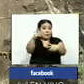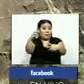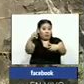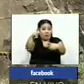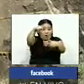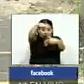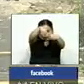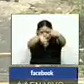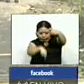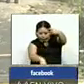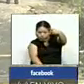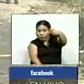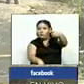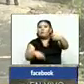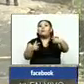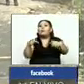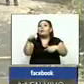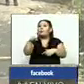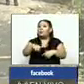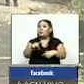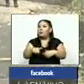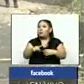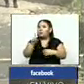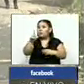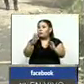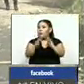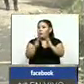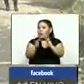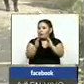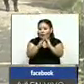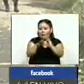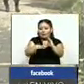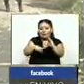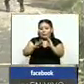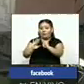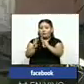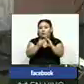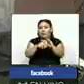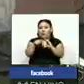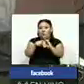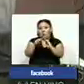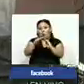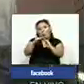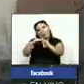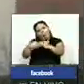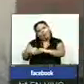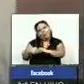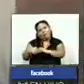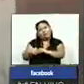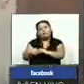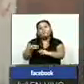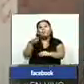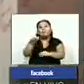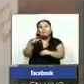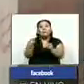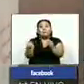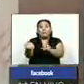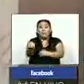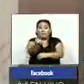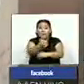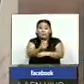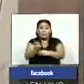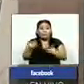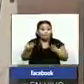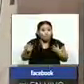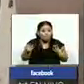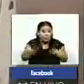profundidad. Y de momento, solo una de las viviendas de esta residencial está por caer. Los afectados esperan